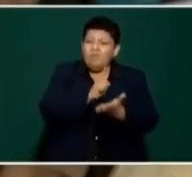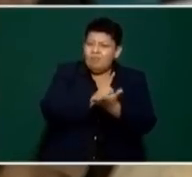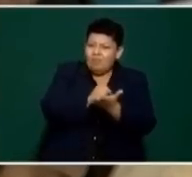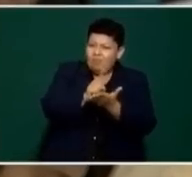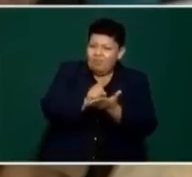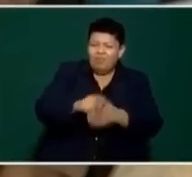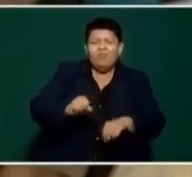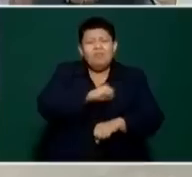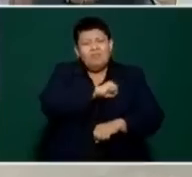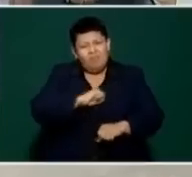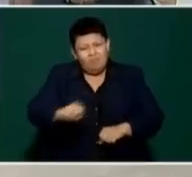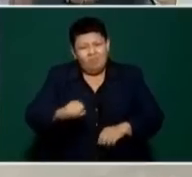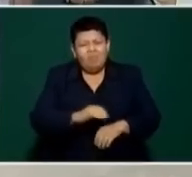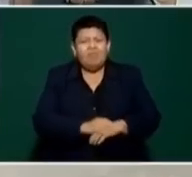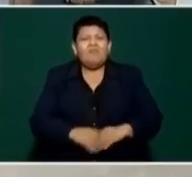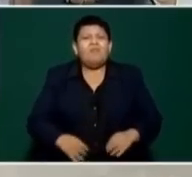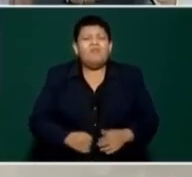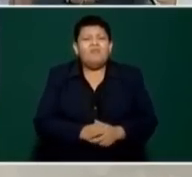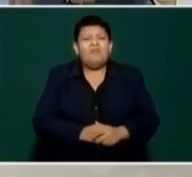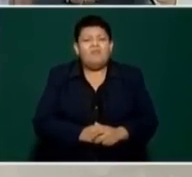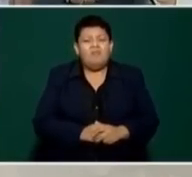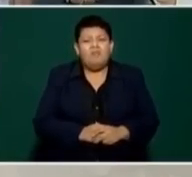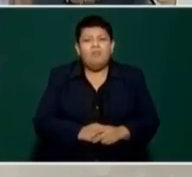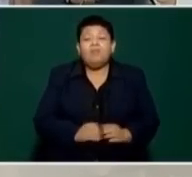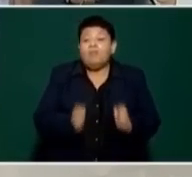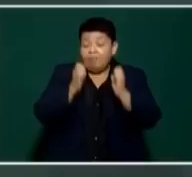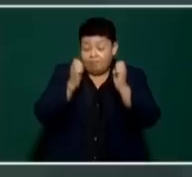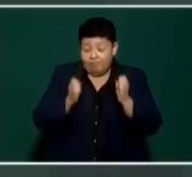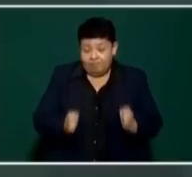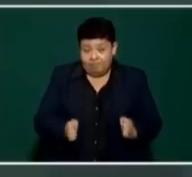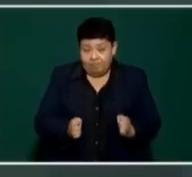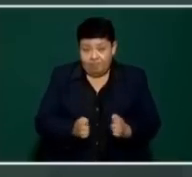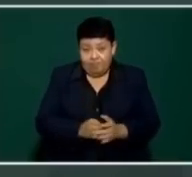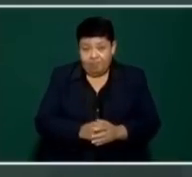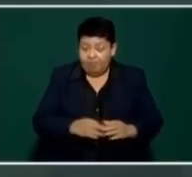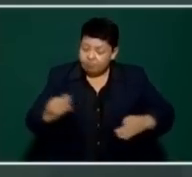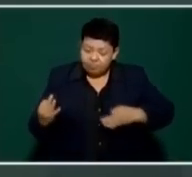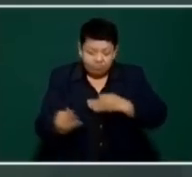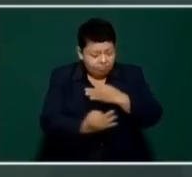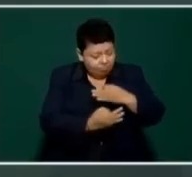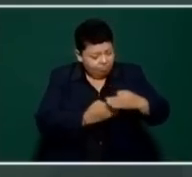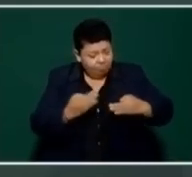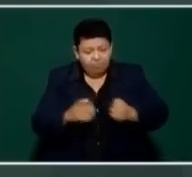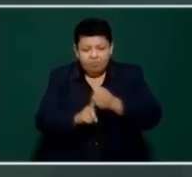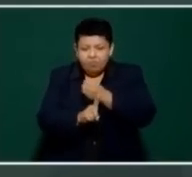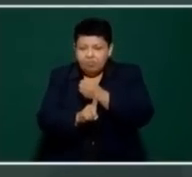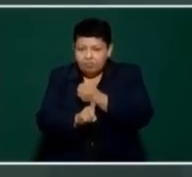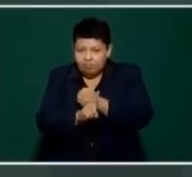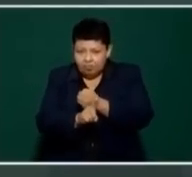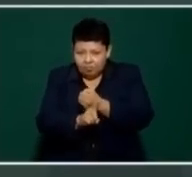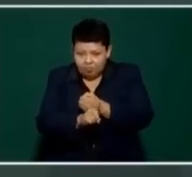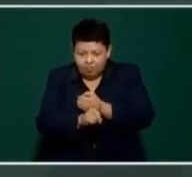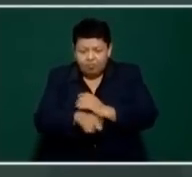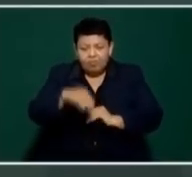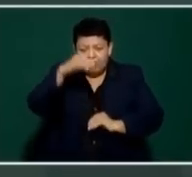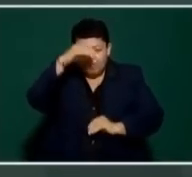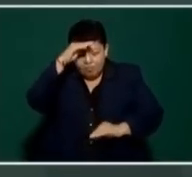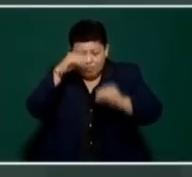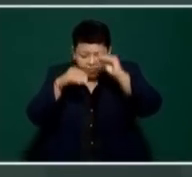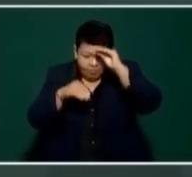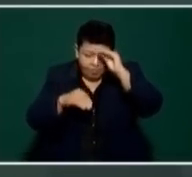hay más, pero… Mire, estamos en todos los casos analizando lo que más